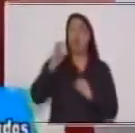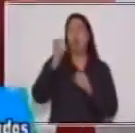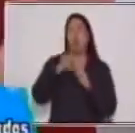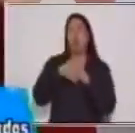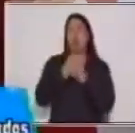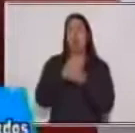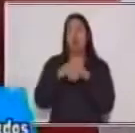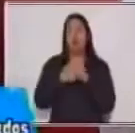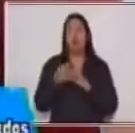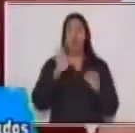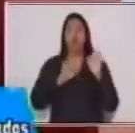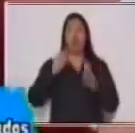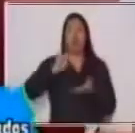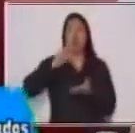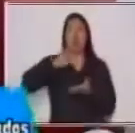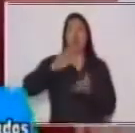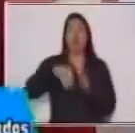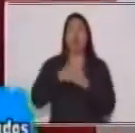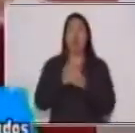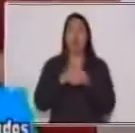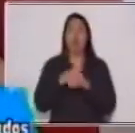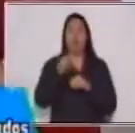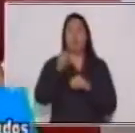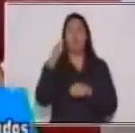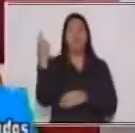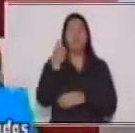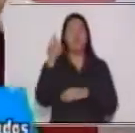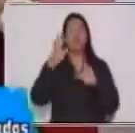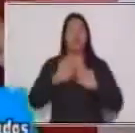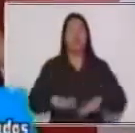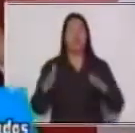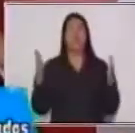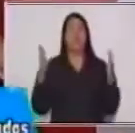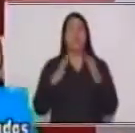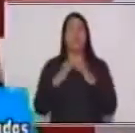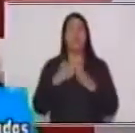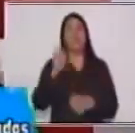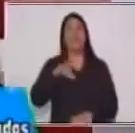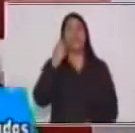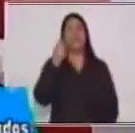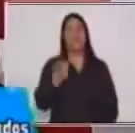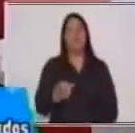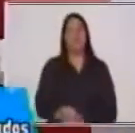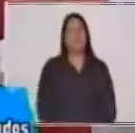Y lo más importante, quédate en casa. Hasta la próxima.